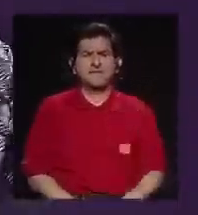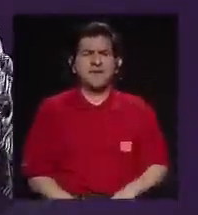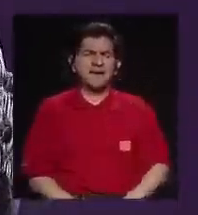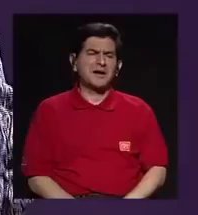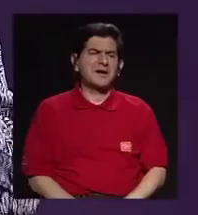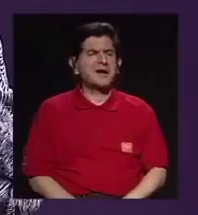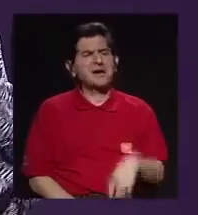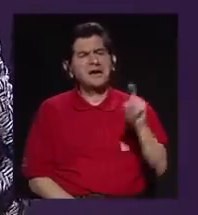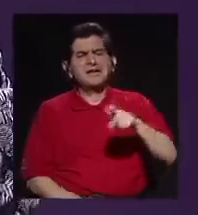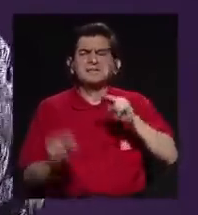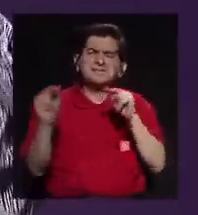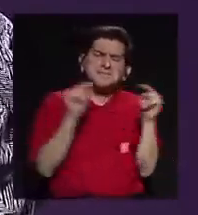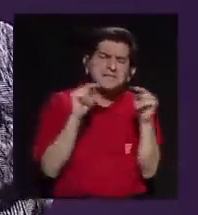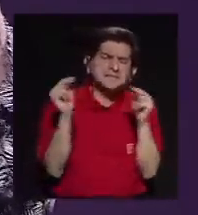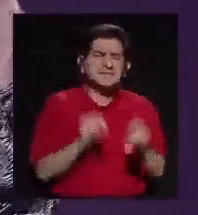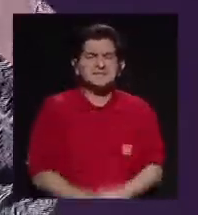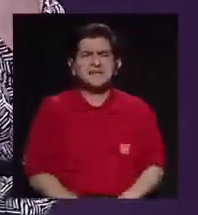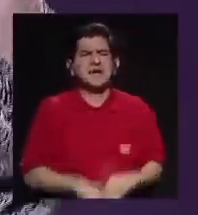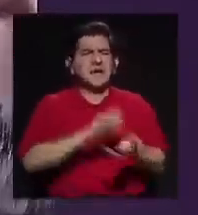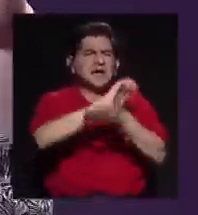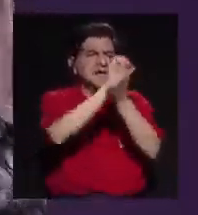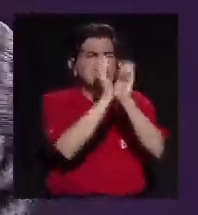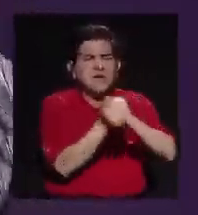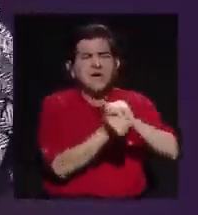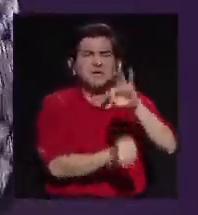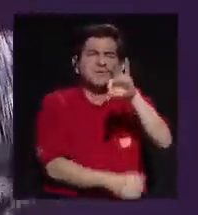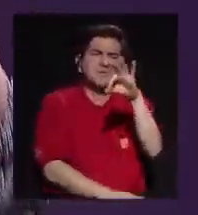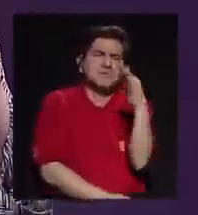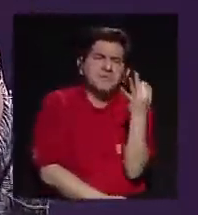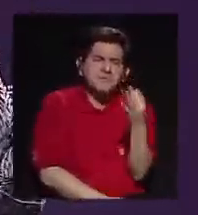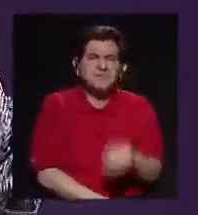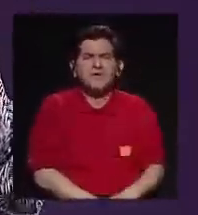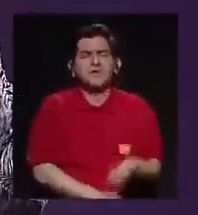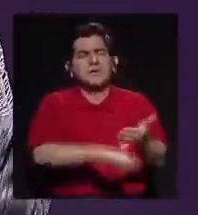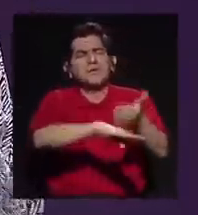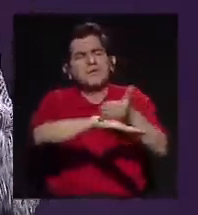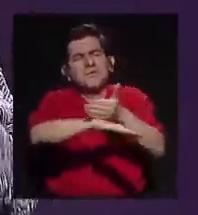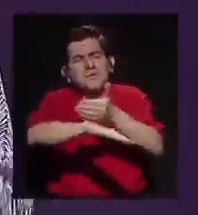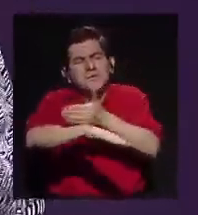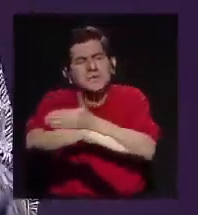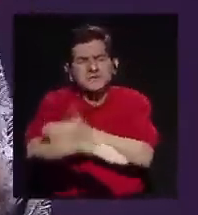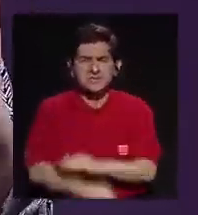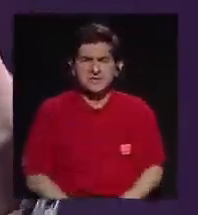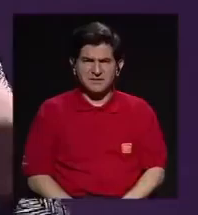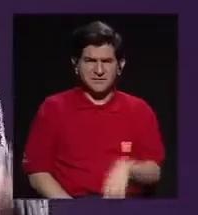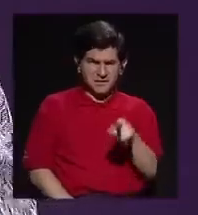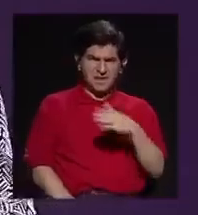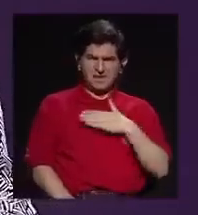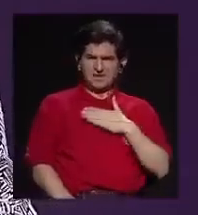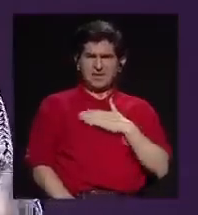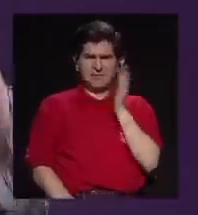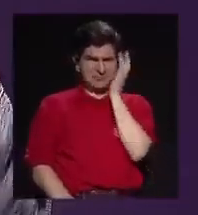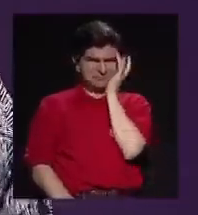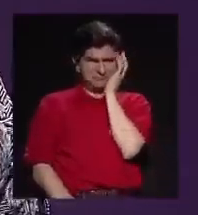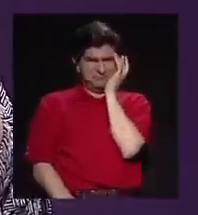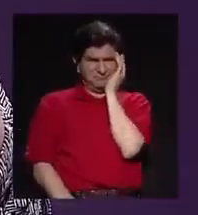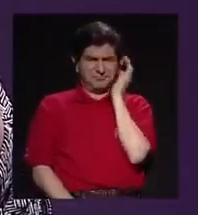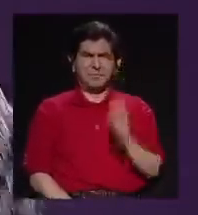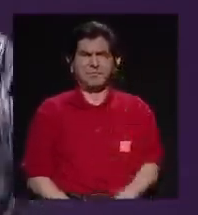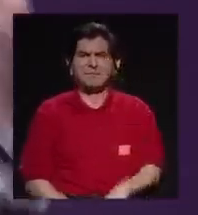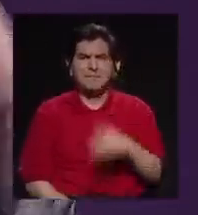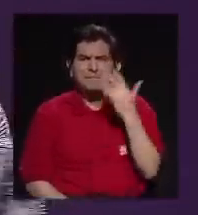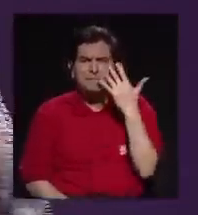bueno, que había que negociar y que hay que hacer los cambios de manera progresiva y demás, y a mí eso realmente me preocupa porque porque